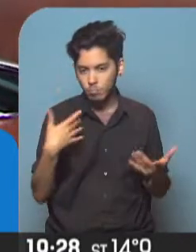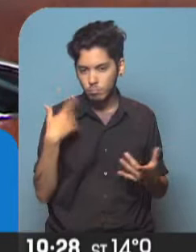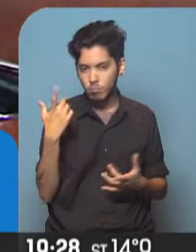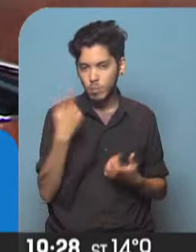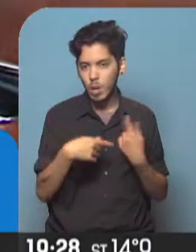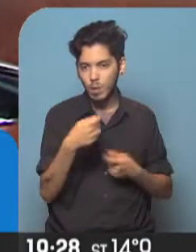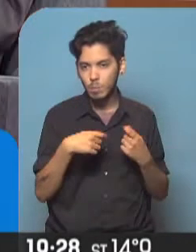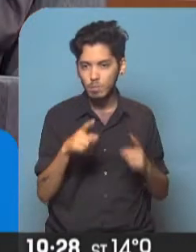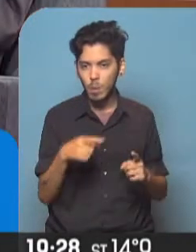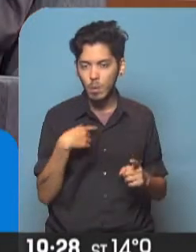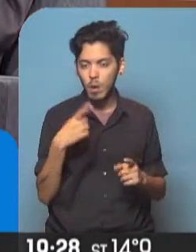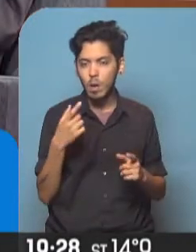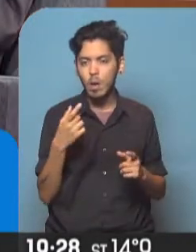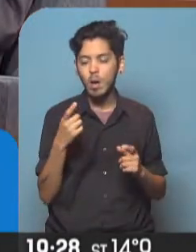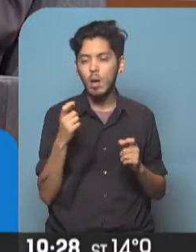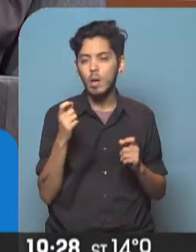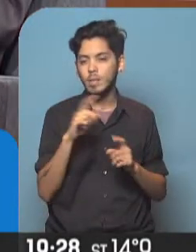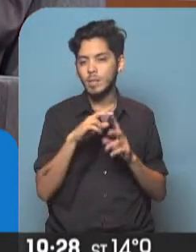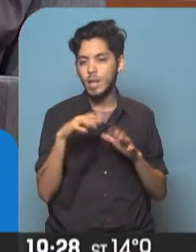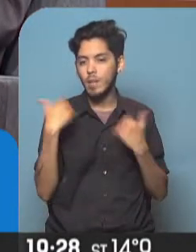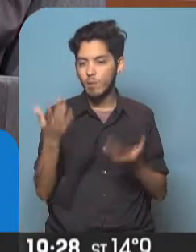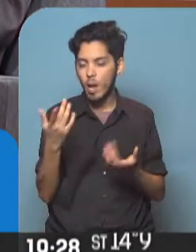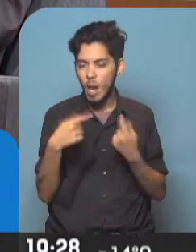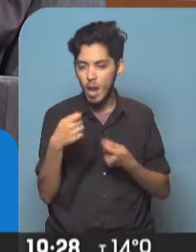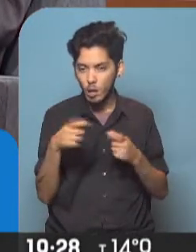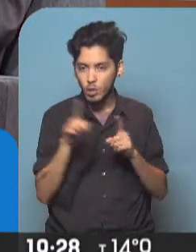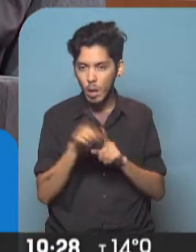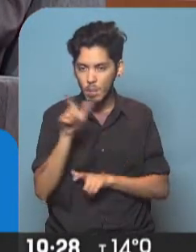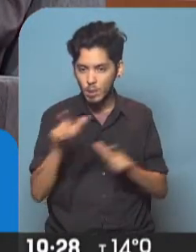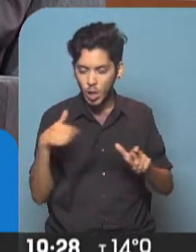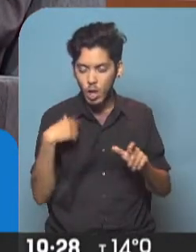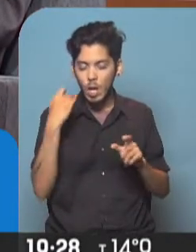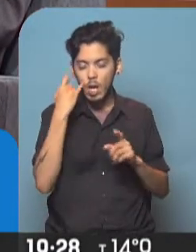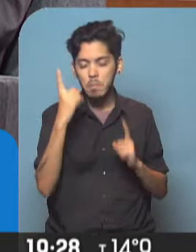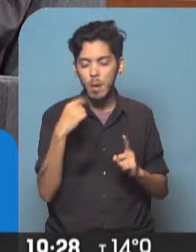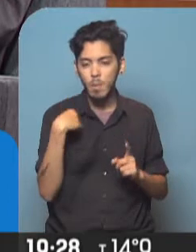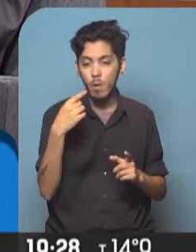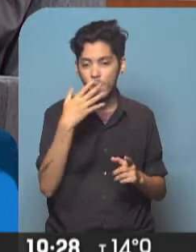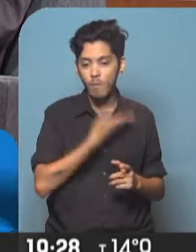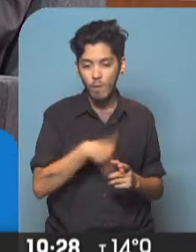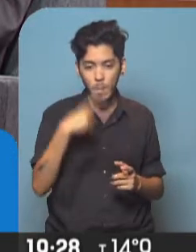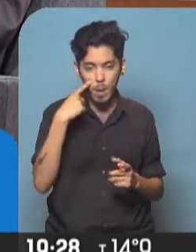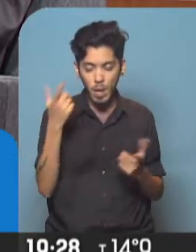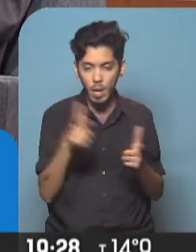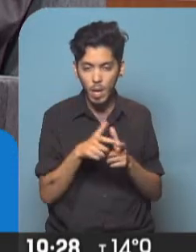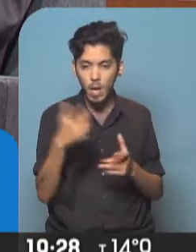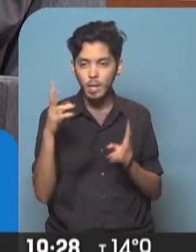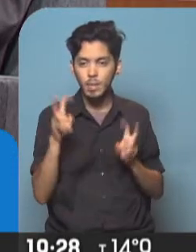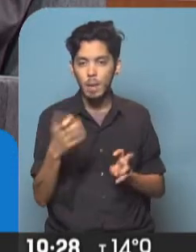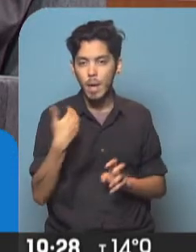con acreedores internacionales, con el Fondo Monetario. ¿Cómo ve esta negociación que está comenzando? El viernes se reúne el fondo, va a tratar el caso